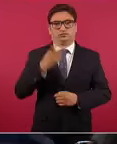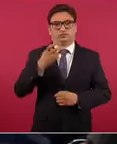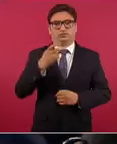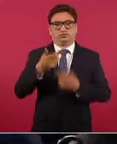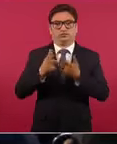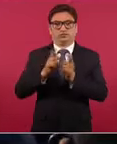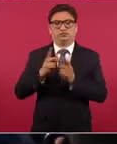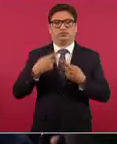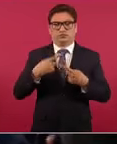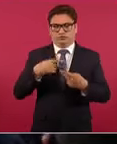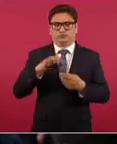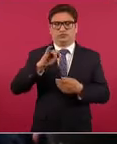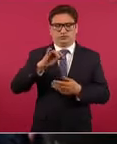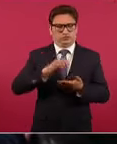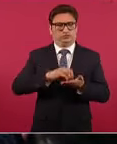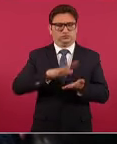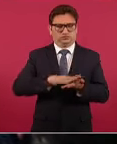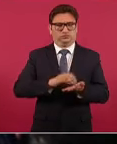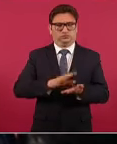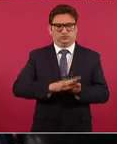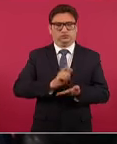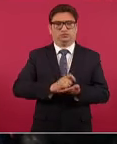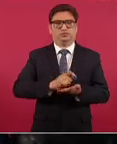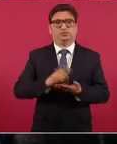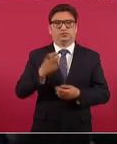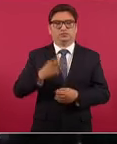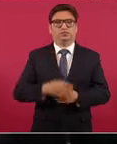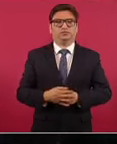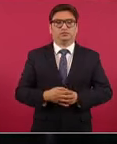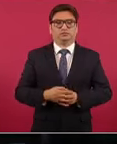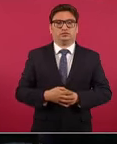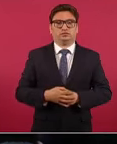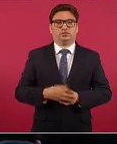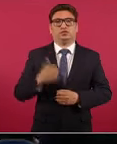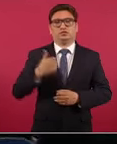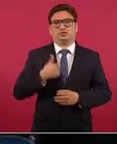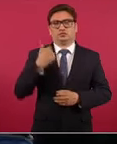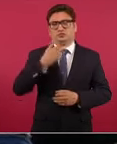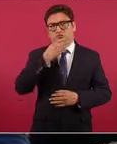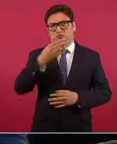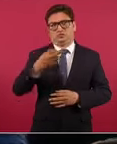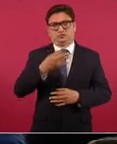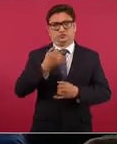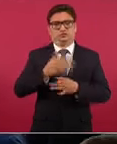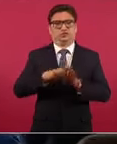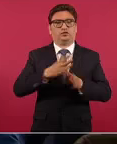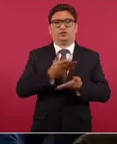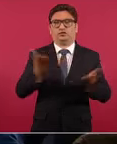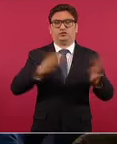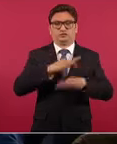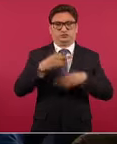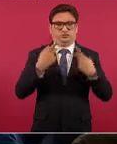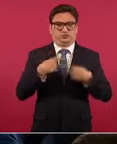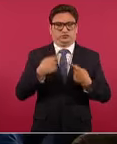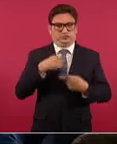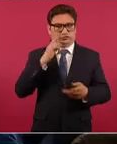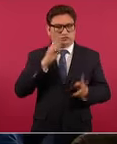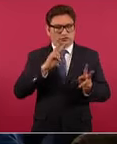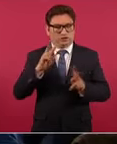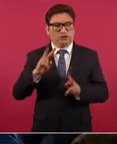tomamos nota de lo que está planteando y cuando aprovechamos pues para informarle a la gente de